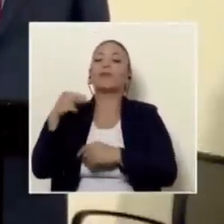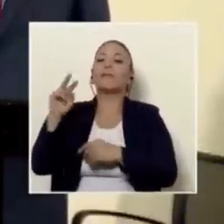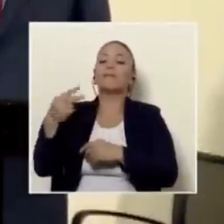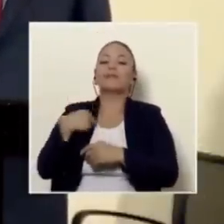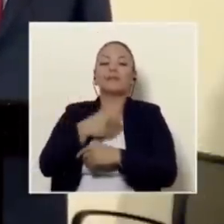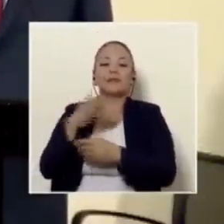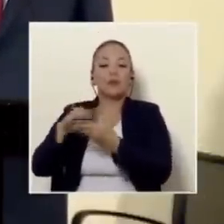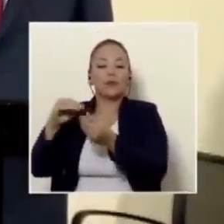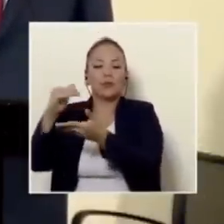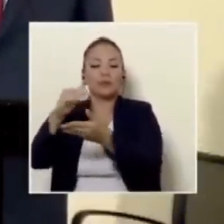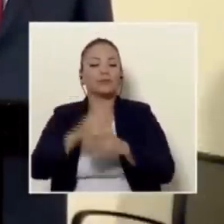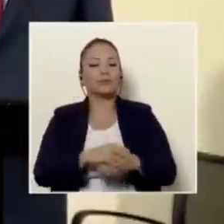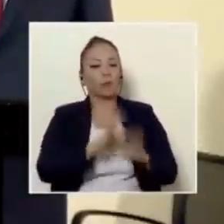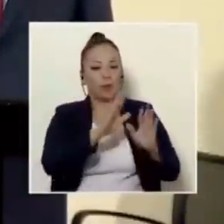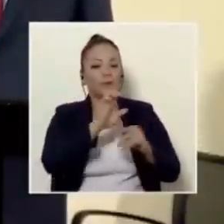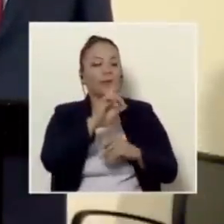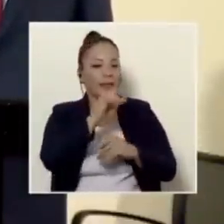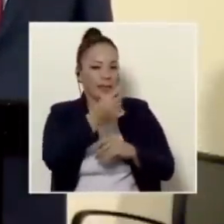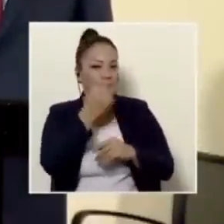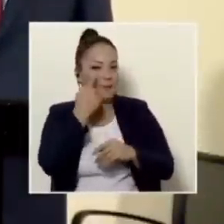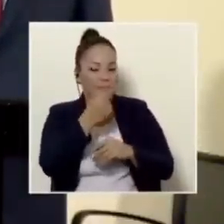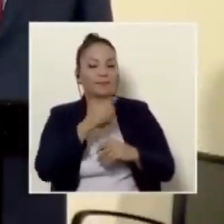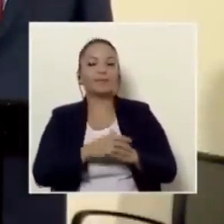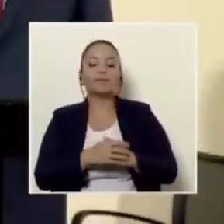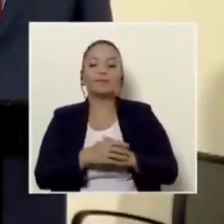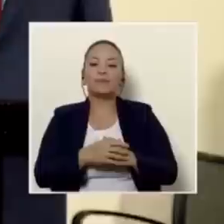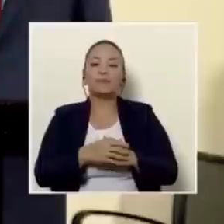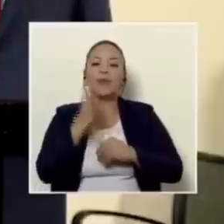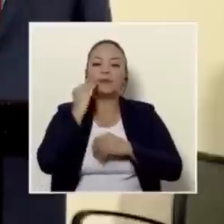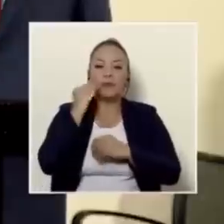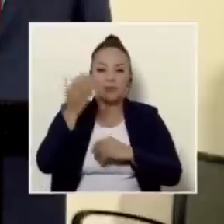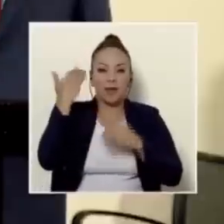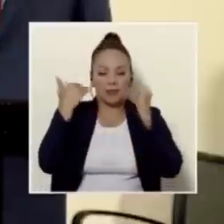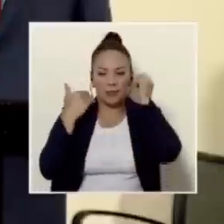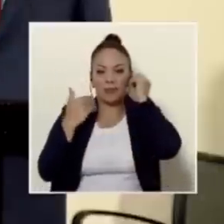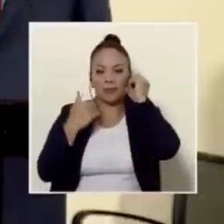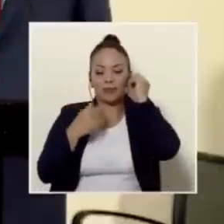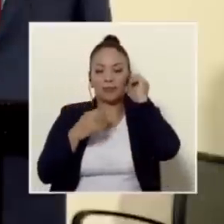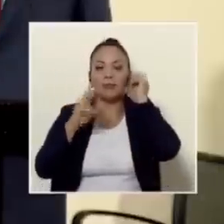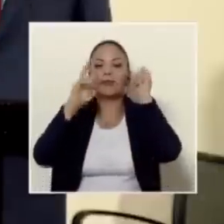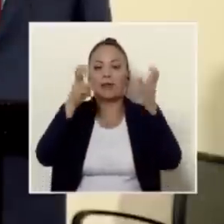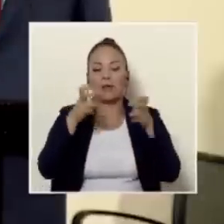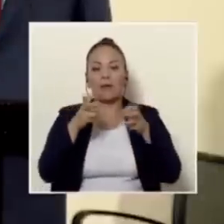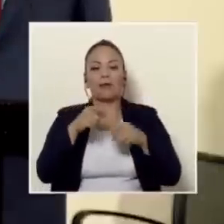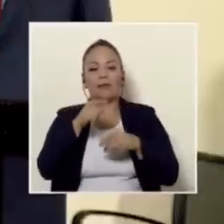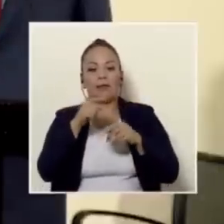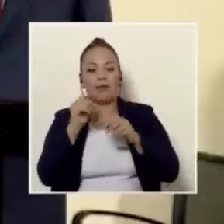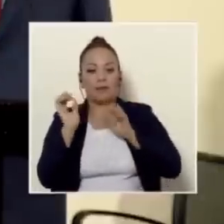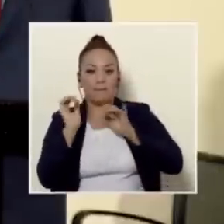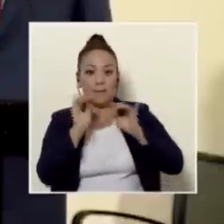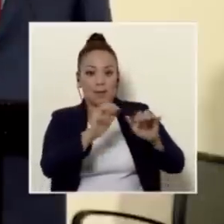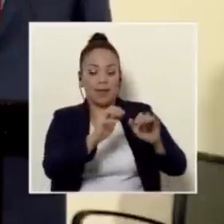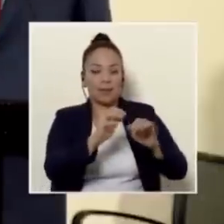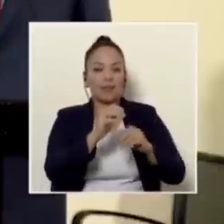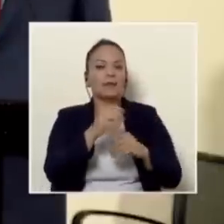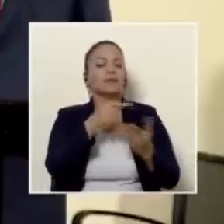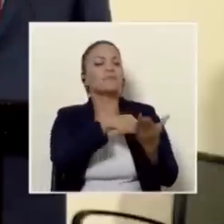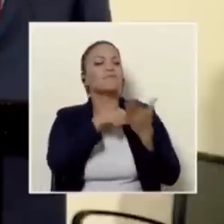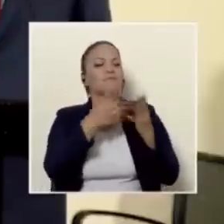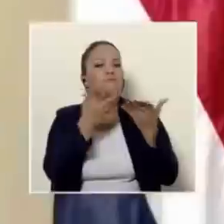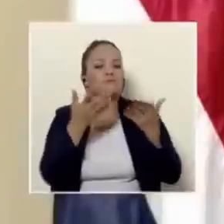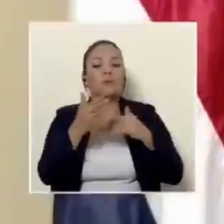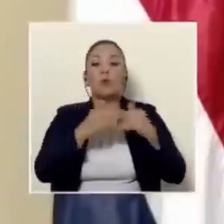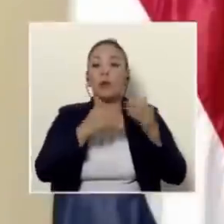viceministra, qué es lo que estamos haciendo. Don Edgar, mire, la experiencia de años anteriores en el manejo del flujo nos dice que